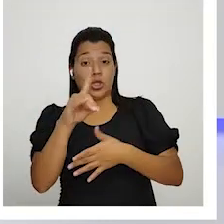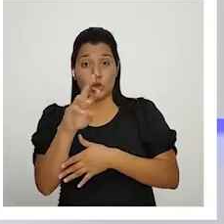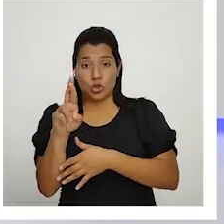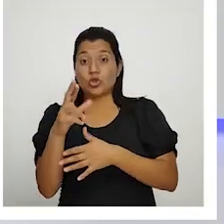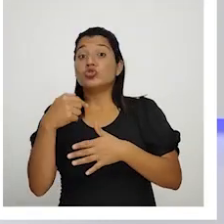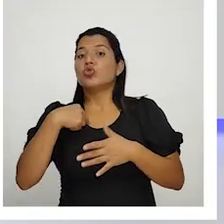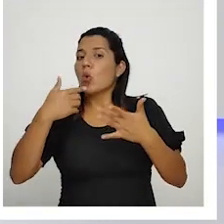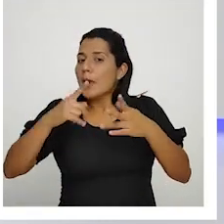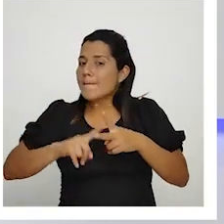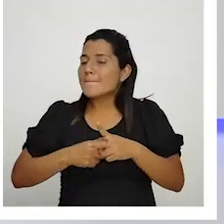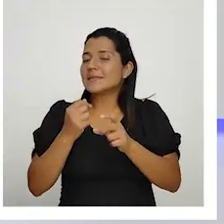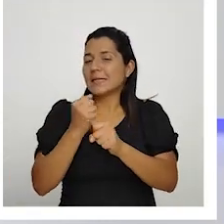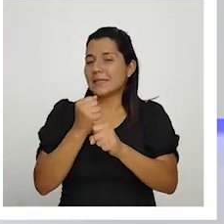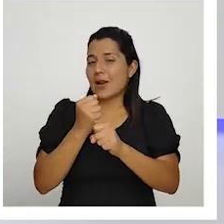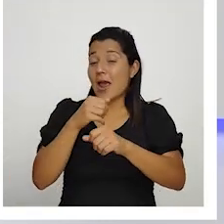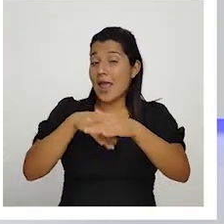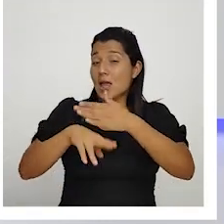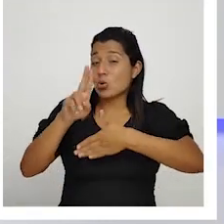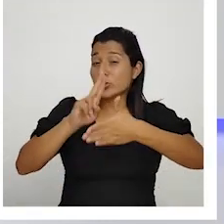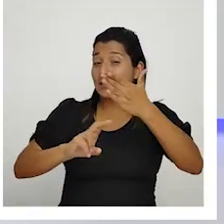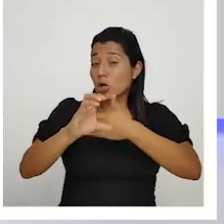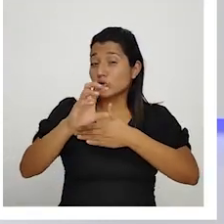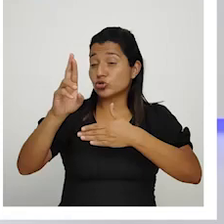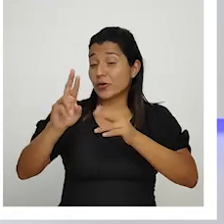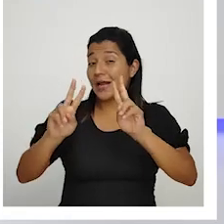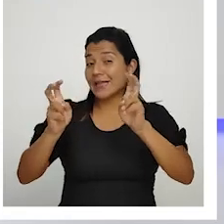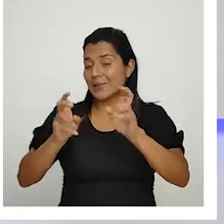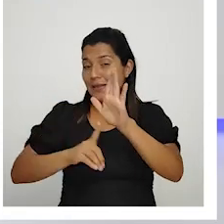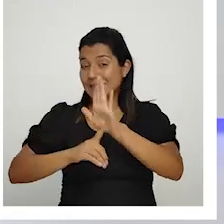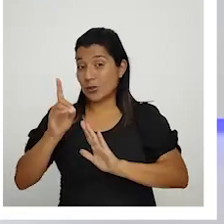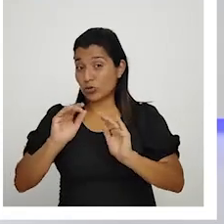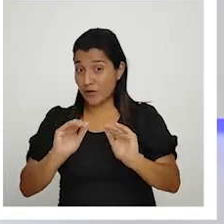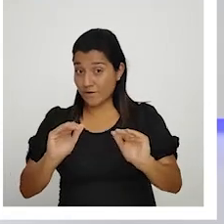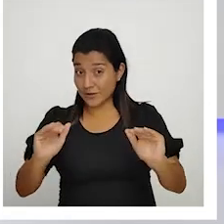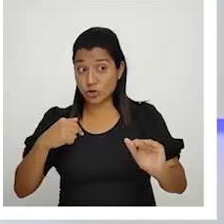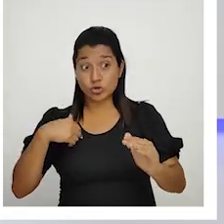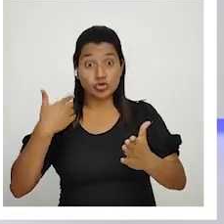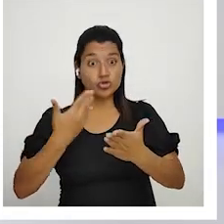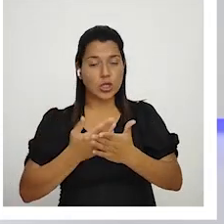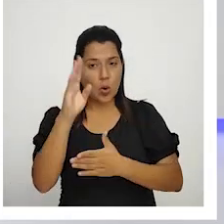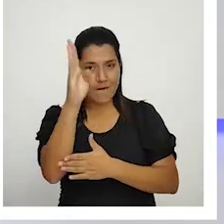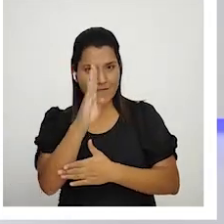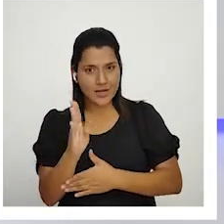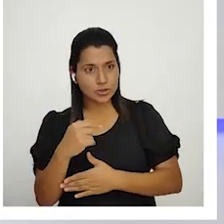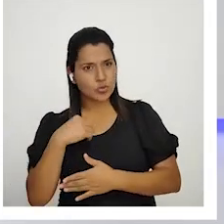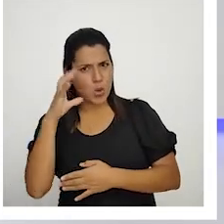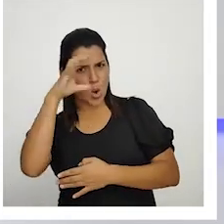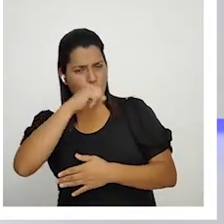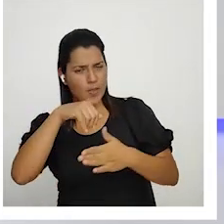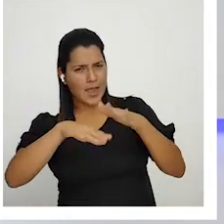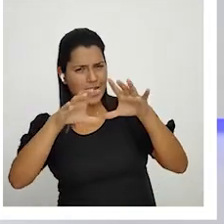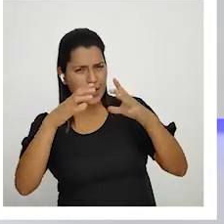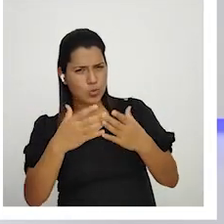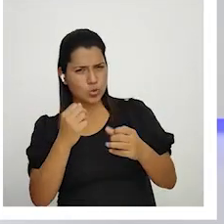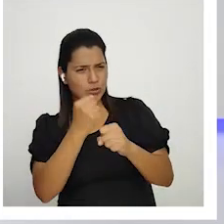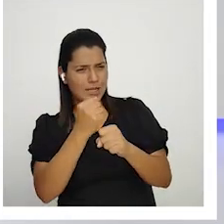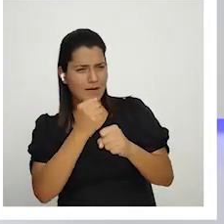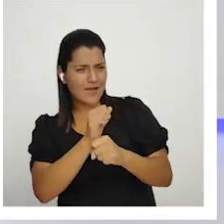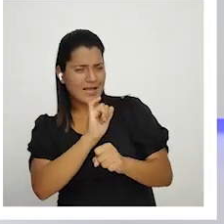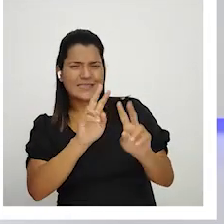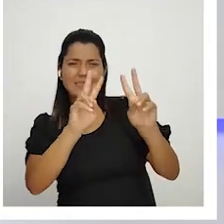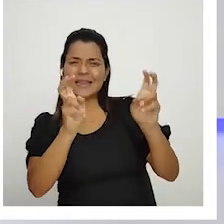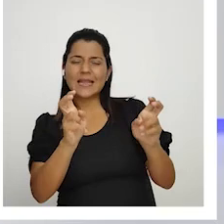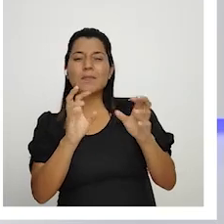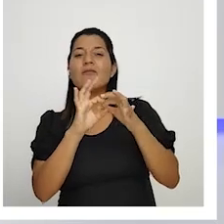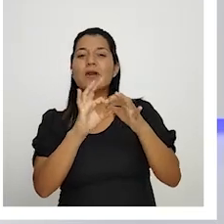Rica el tema de desarrollo infantil, y cuando llego a Brasil descubro que en el mundo se está trabajando mucho este tema de parentalidad o de